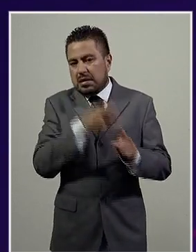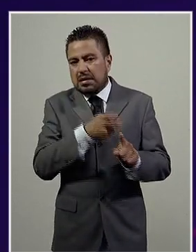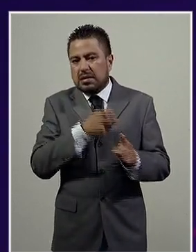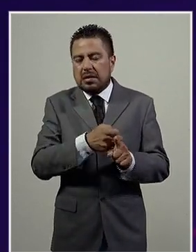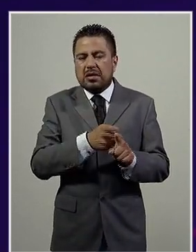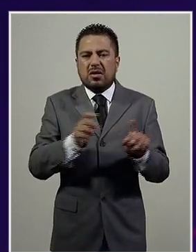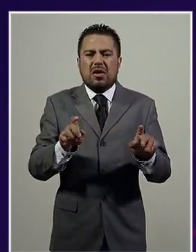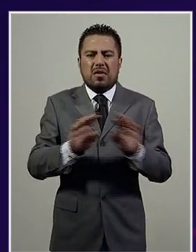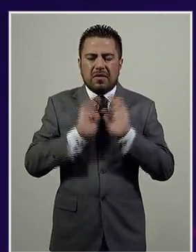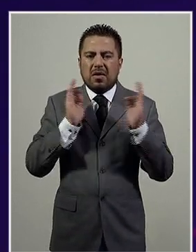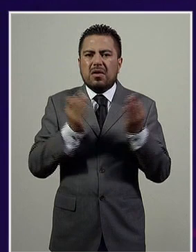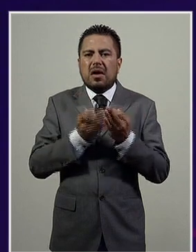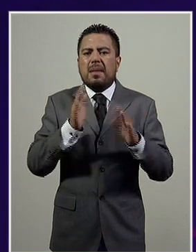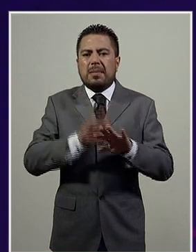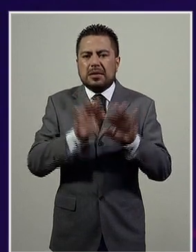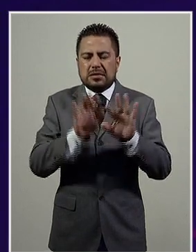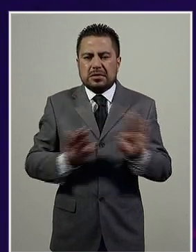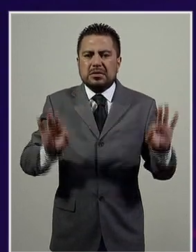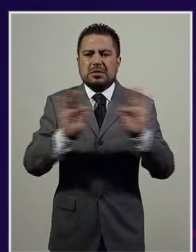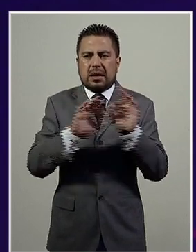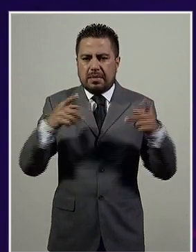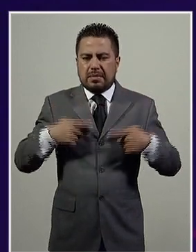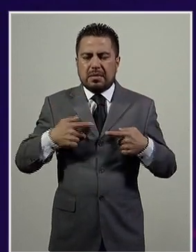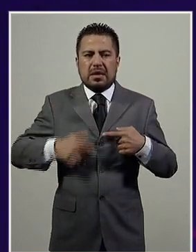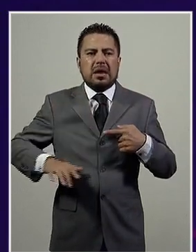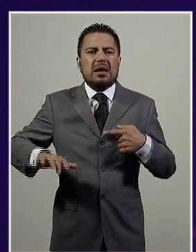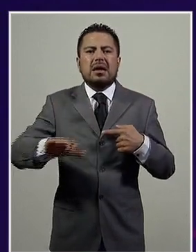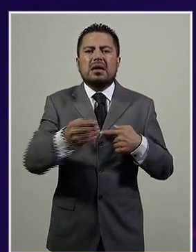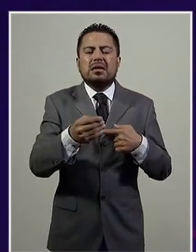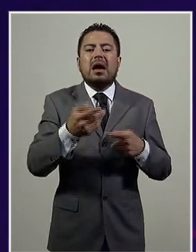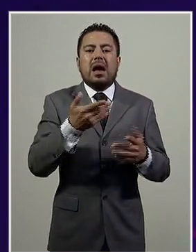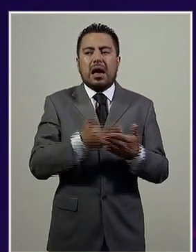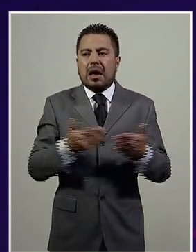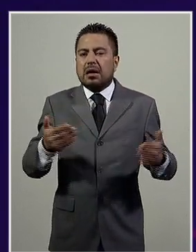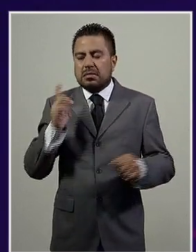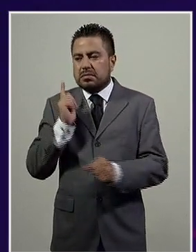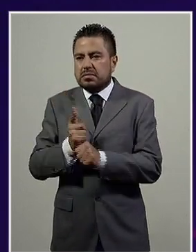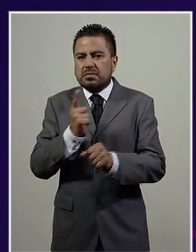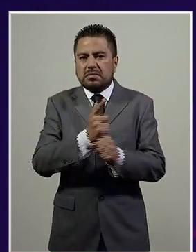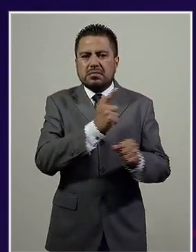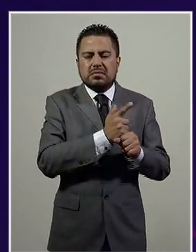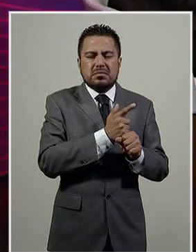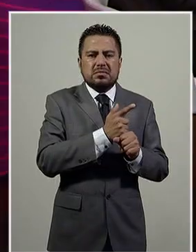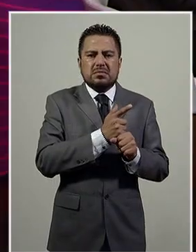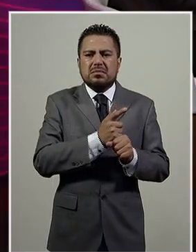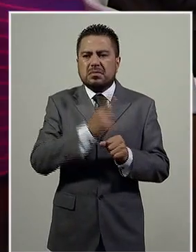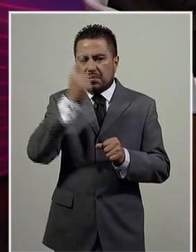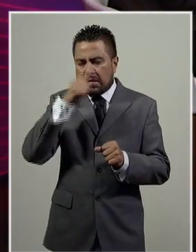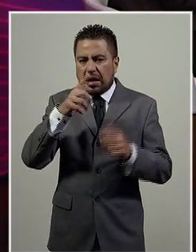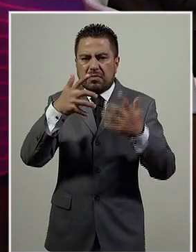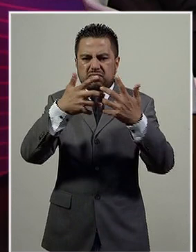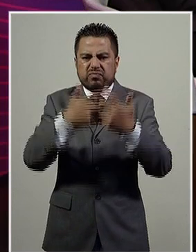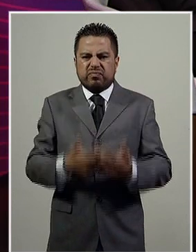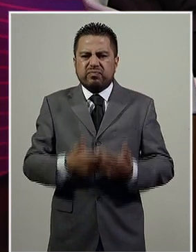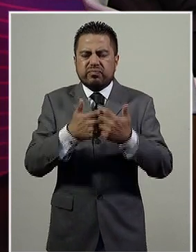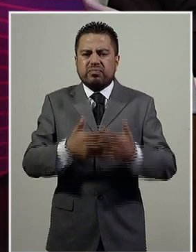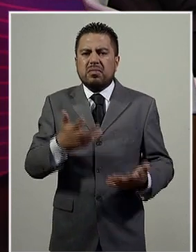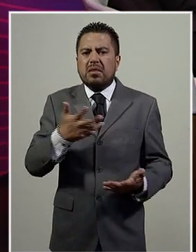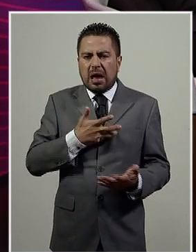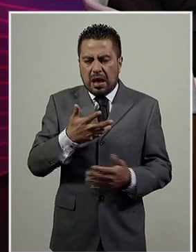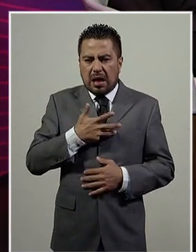el formulario es más importante que la persona, ¿no? Sí. Ahora, hemos visto que para las empresas hay